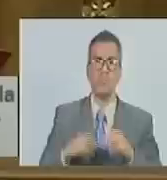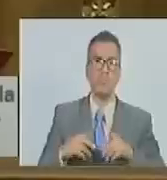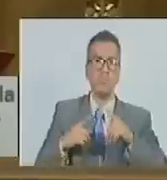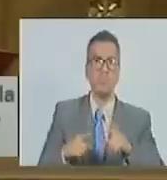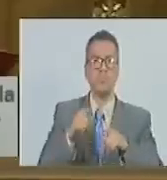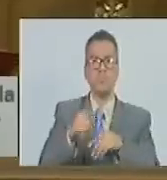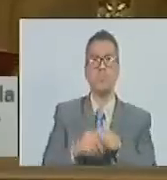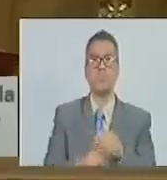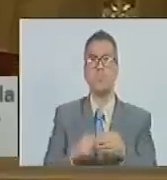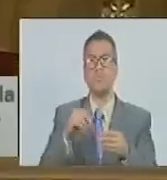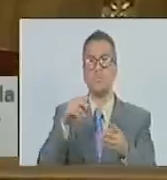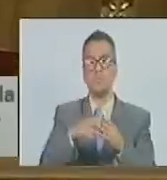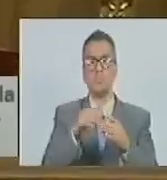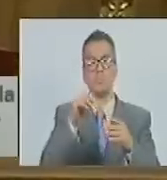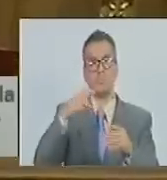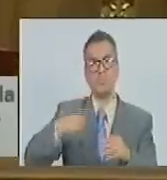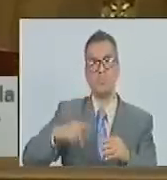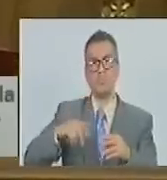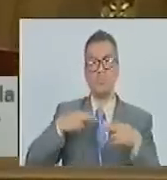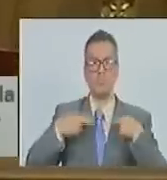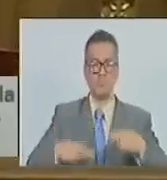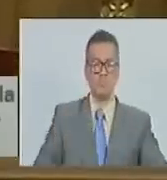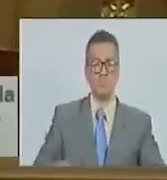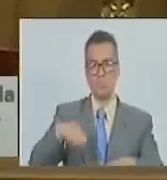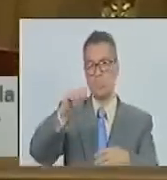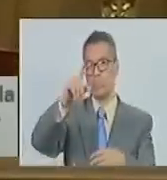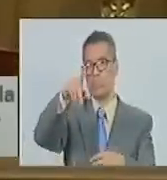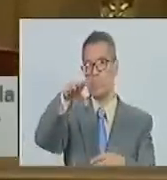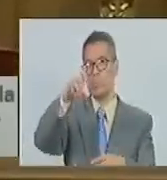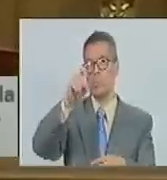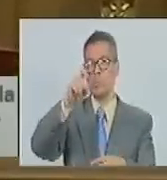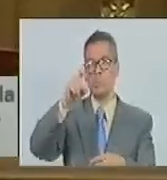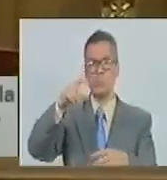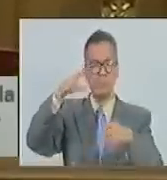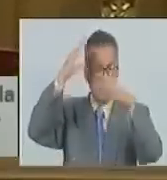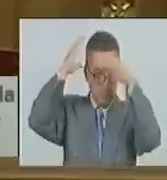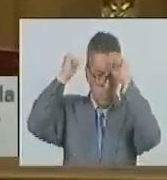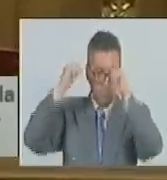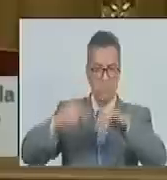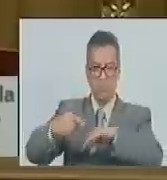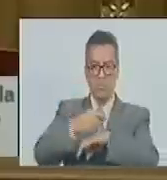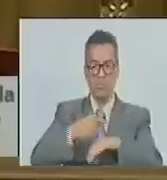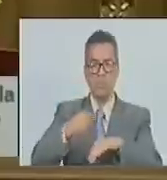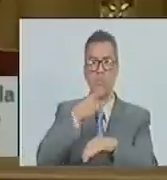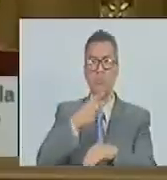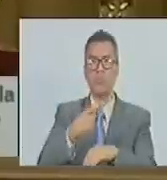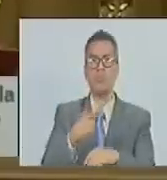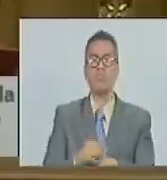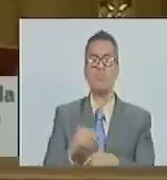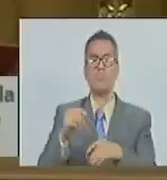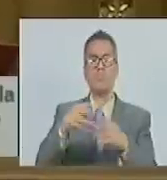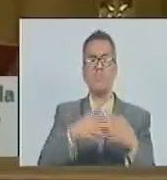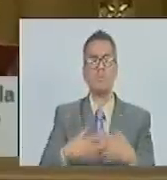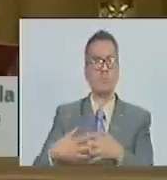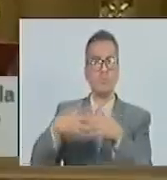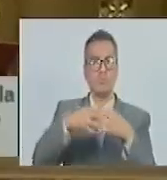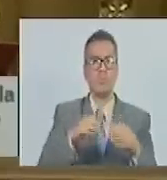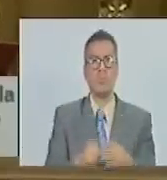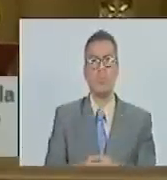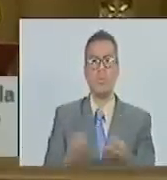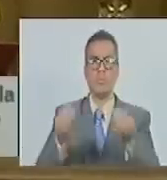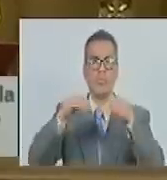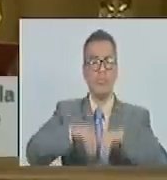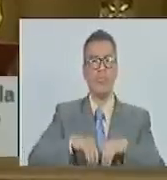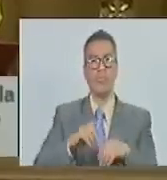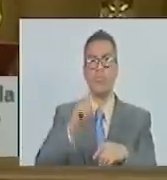manera los derechos humanos del diplomático Alex Saab de manera confesa por el gobierno de los Estados Unidos de América.